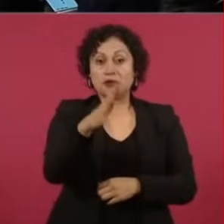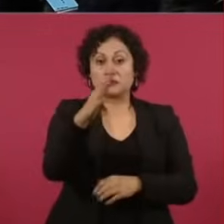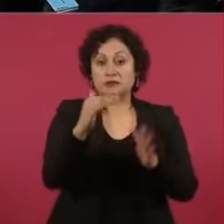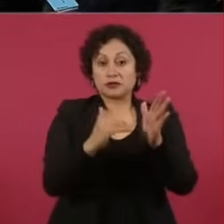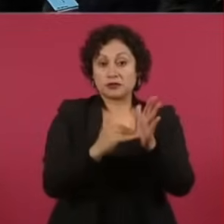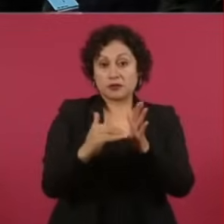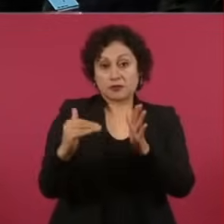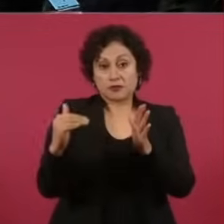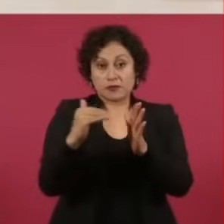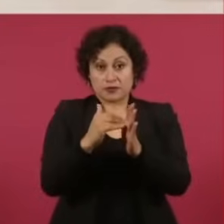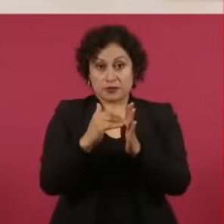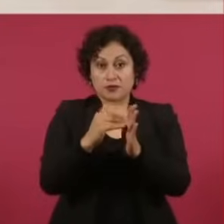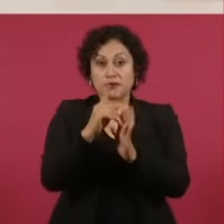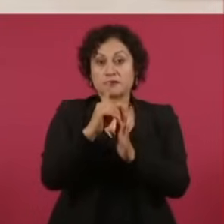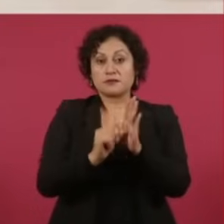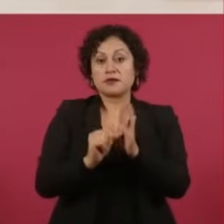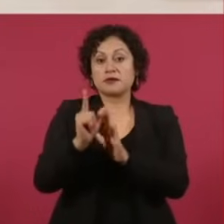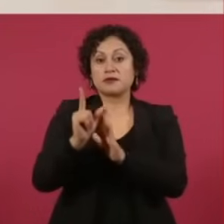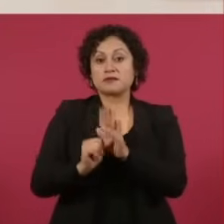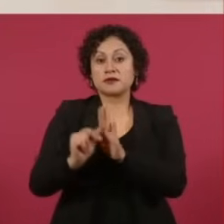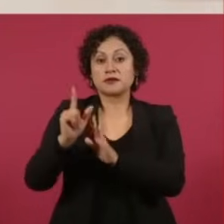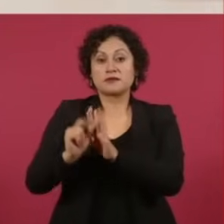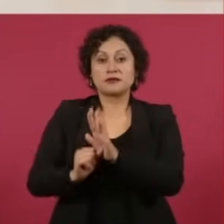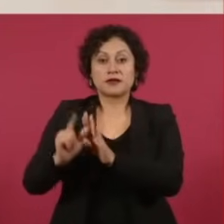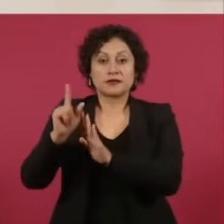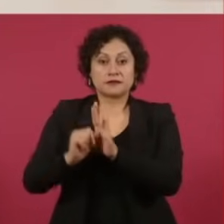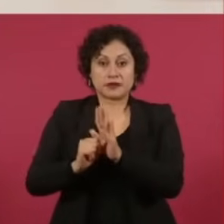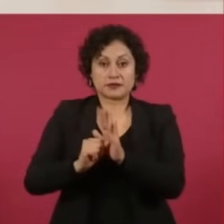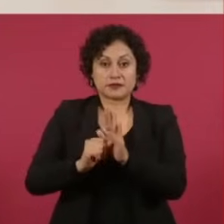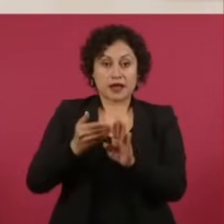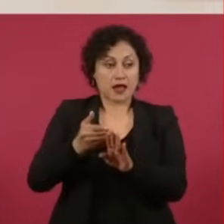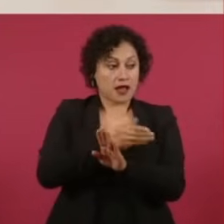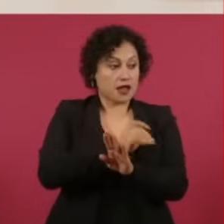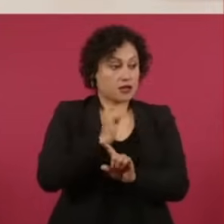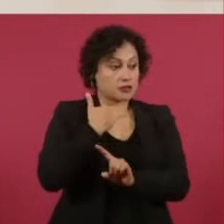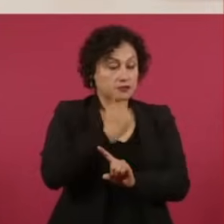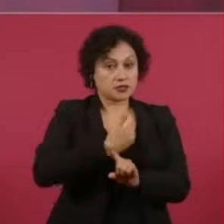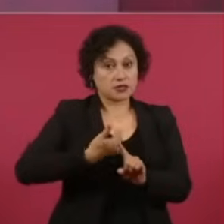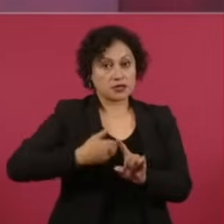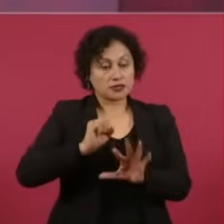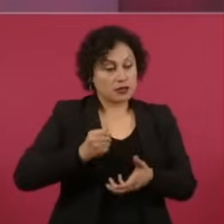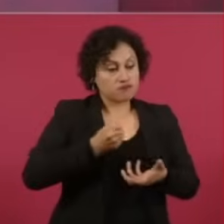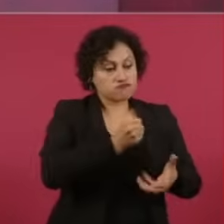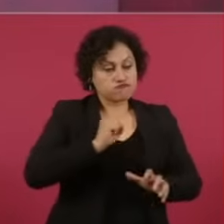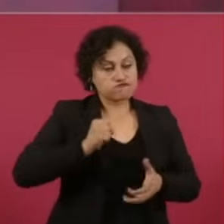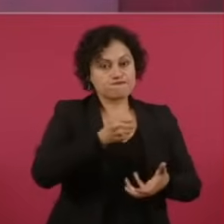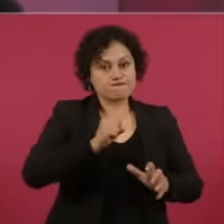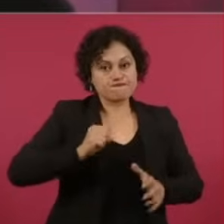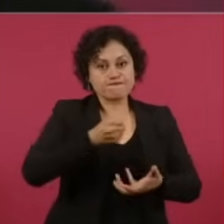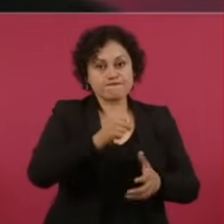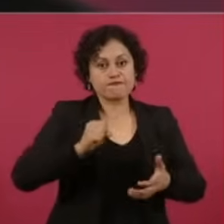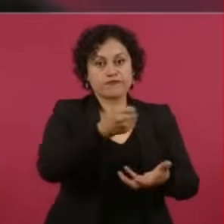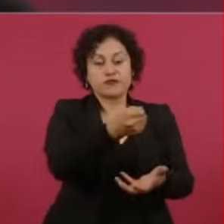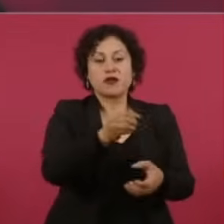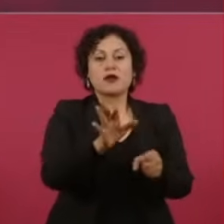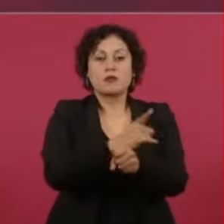millones mensuales cada expresidente, porque no era solo el